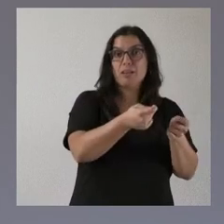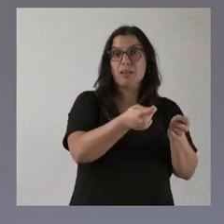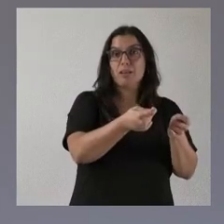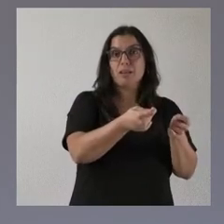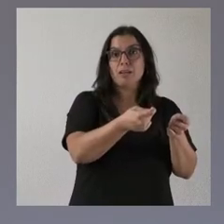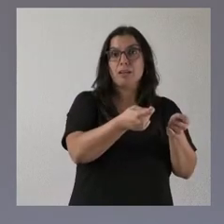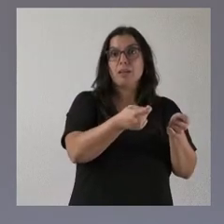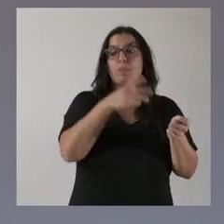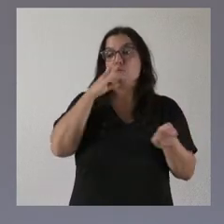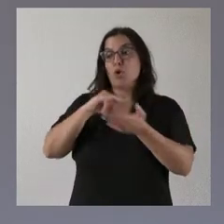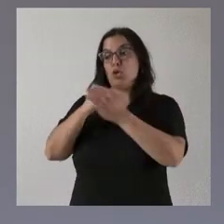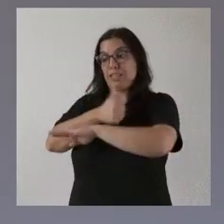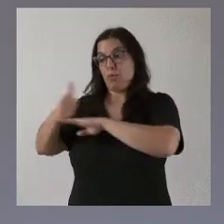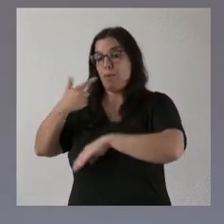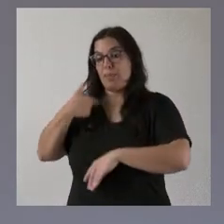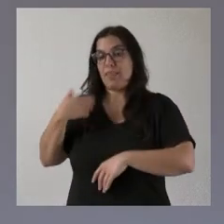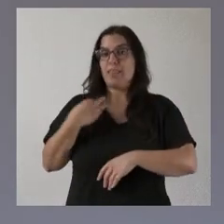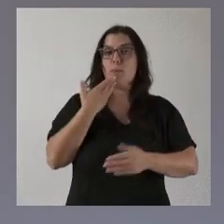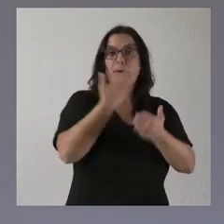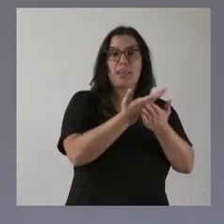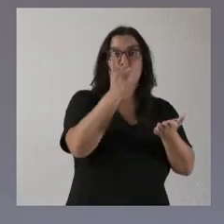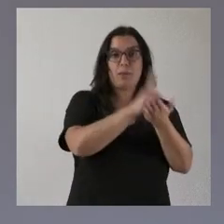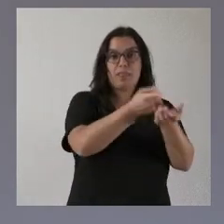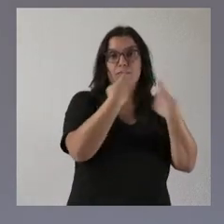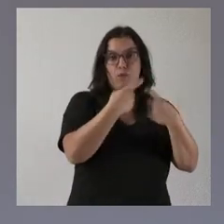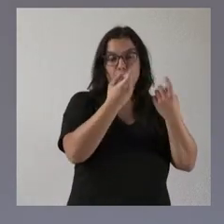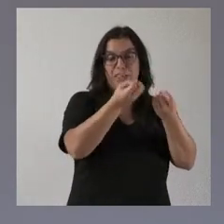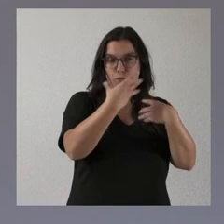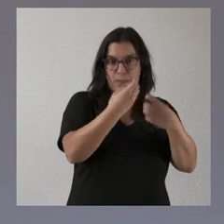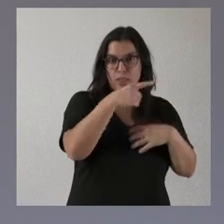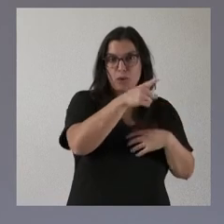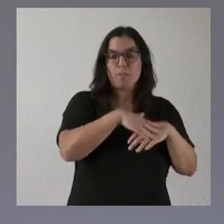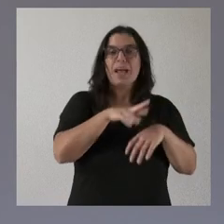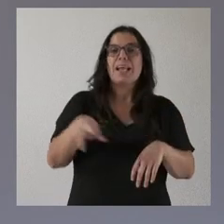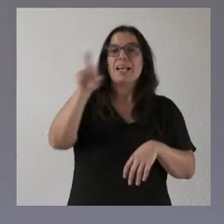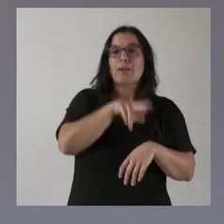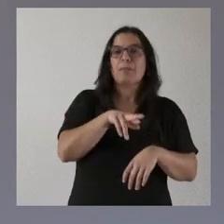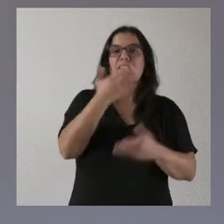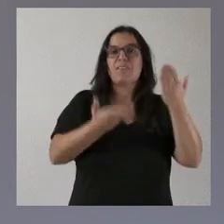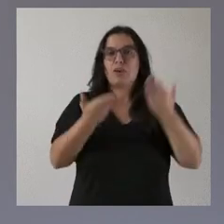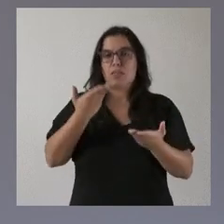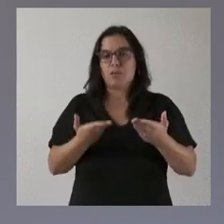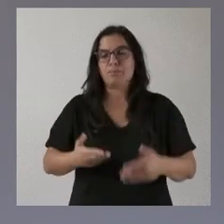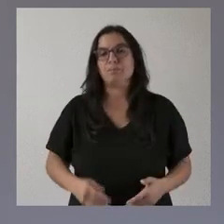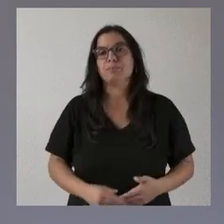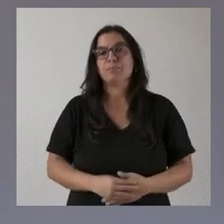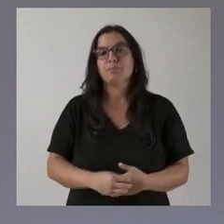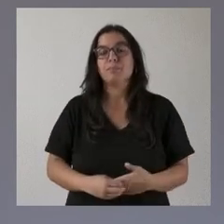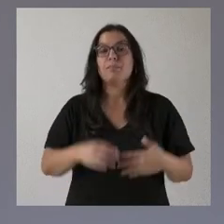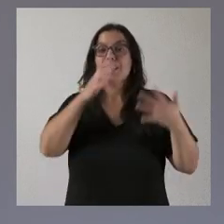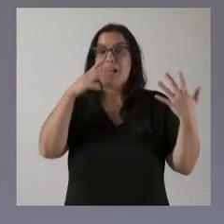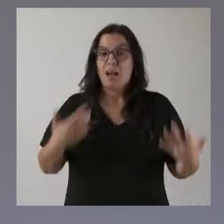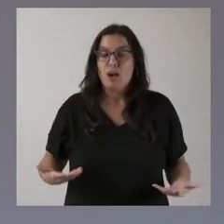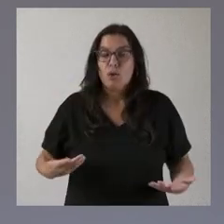que nos dice nuevamente el tarsil que se solicite información y se vuelva a repetir la valoración en en estos momentos